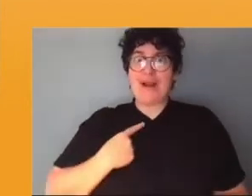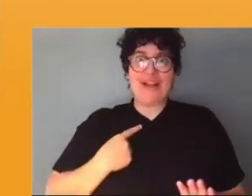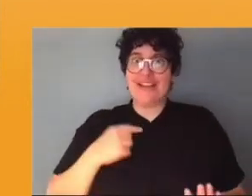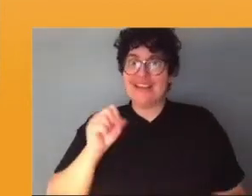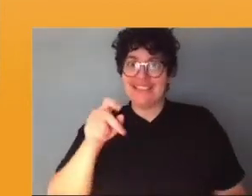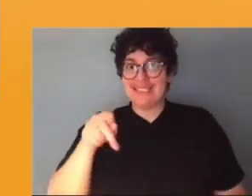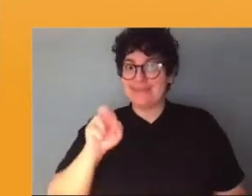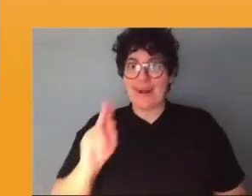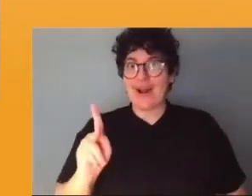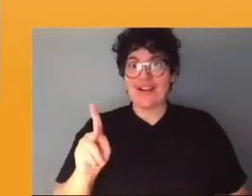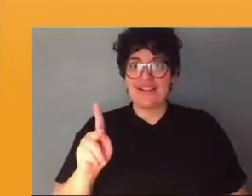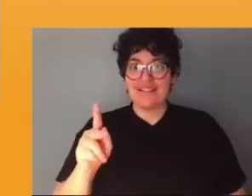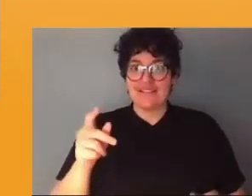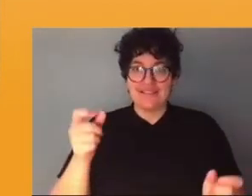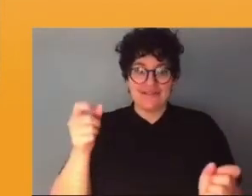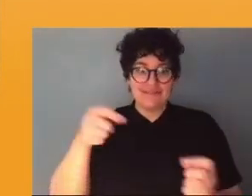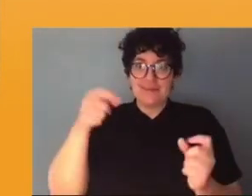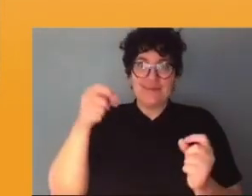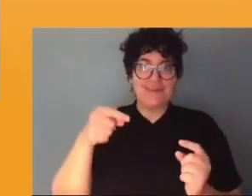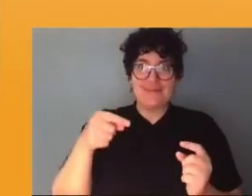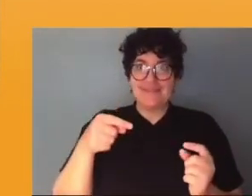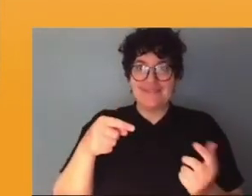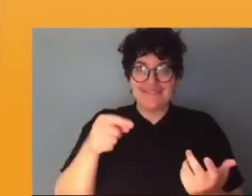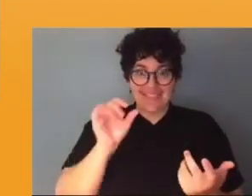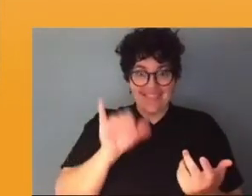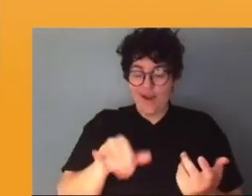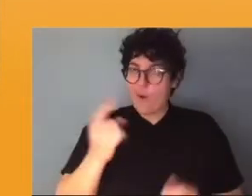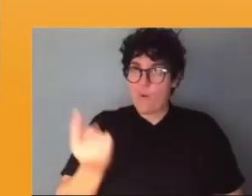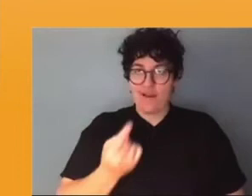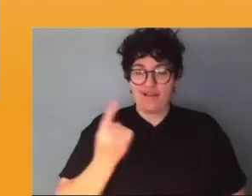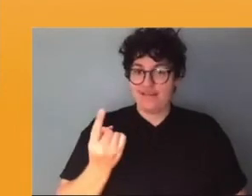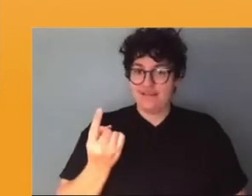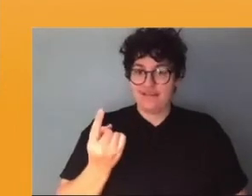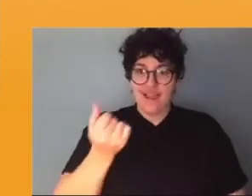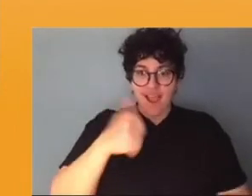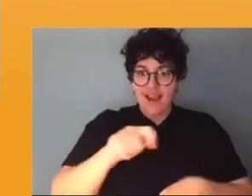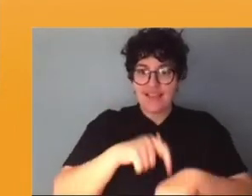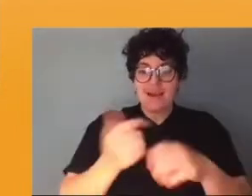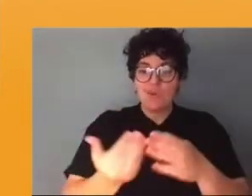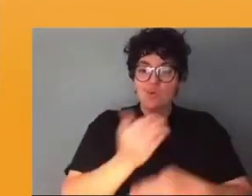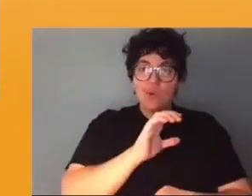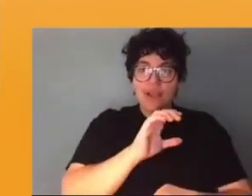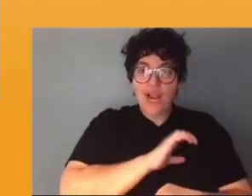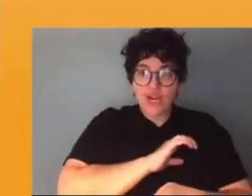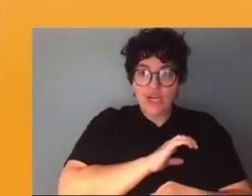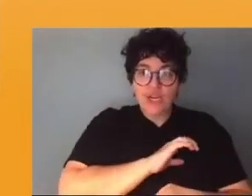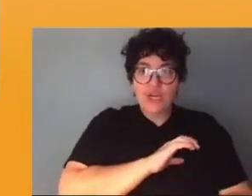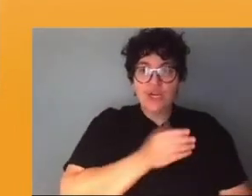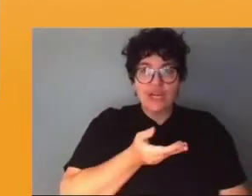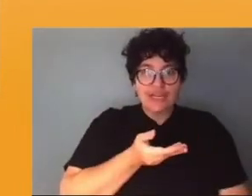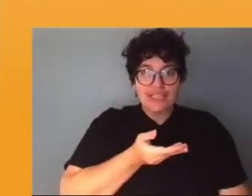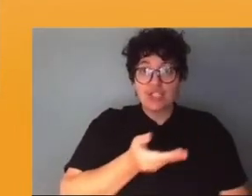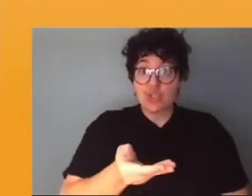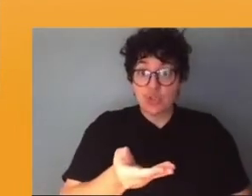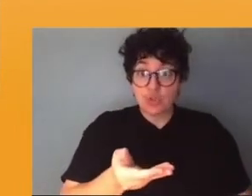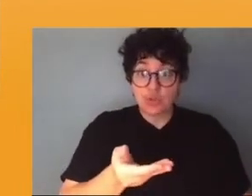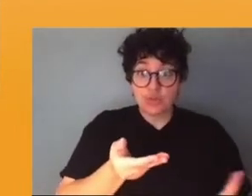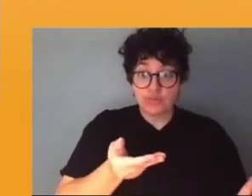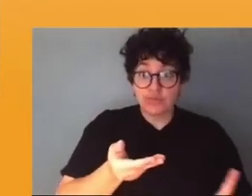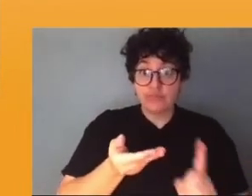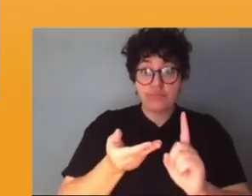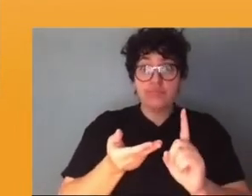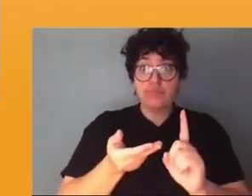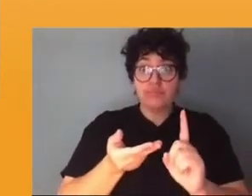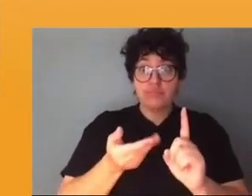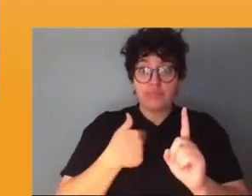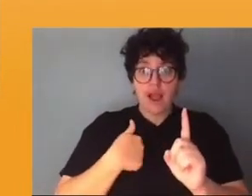presenta. Bueno, yo hago mi mejor esfuerzo para inspirar esa llama y para